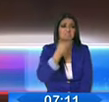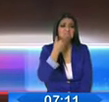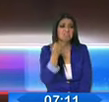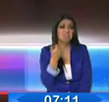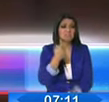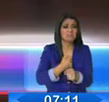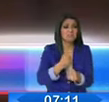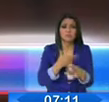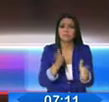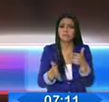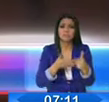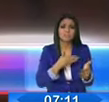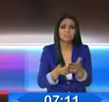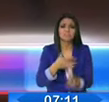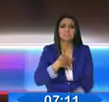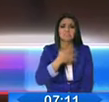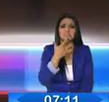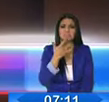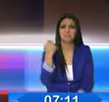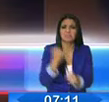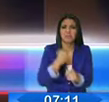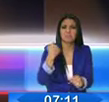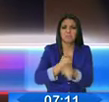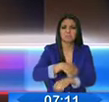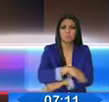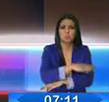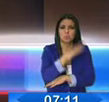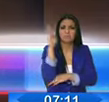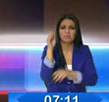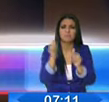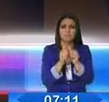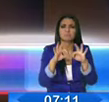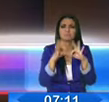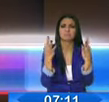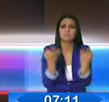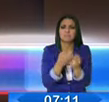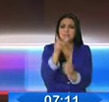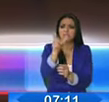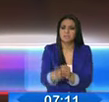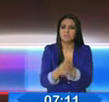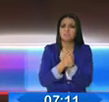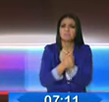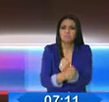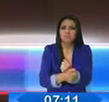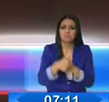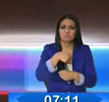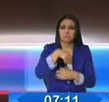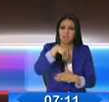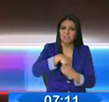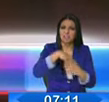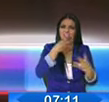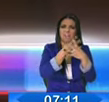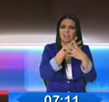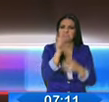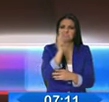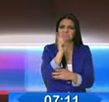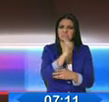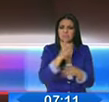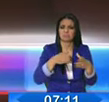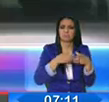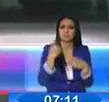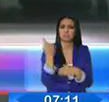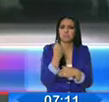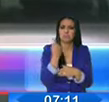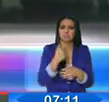no trabaja y ofrecer o trabajar las 24 horas y tengo mi familia está algunas personas que yo quiero no tener nueva clic aislado si bien